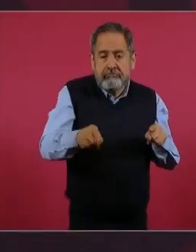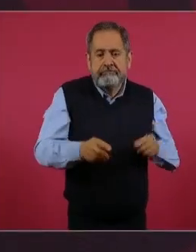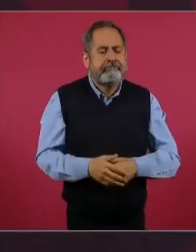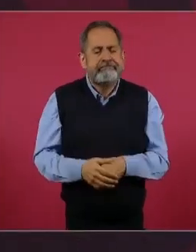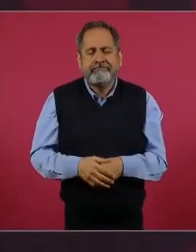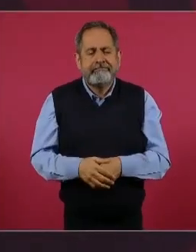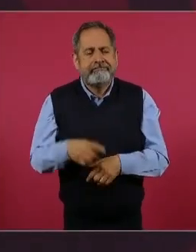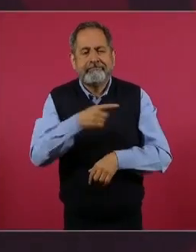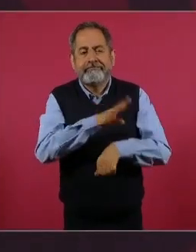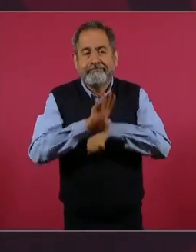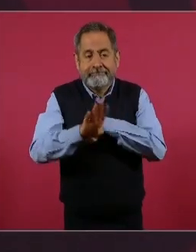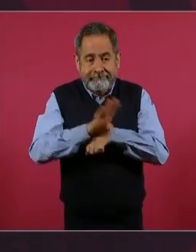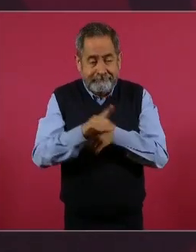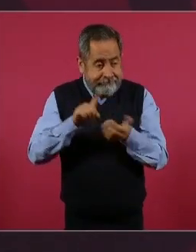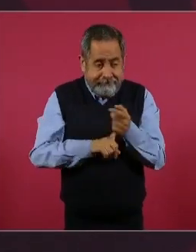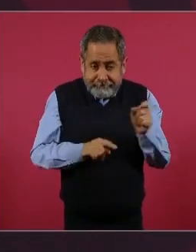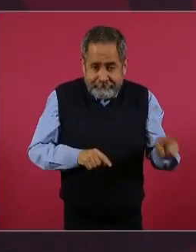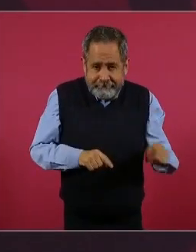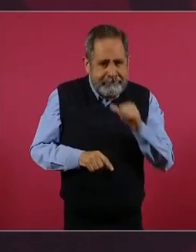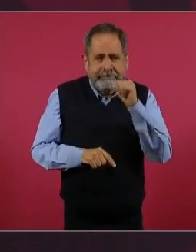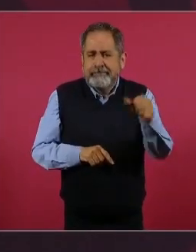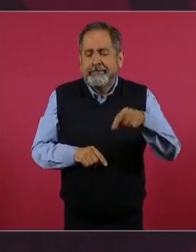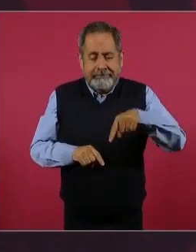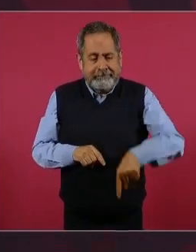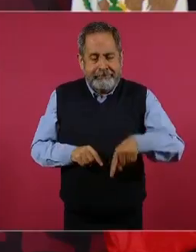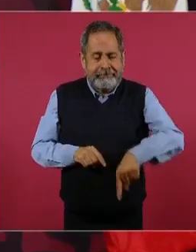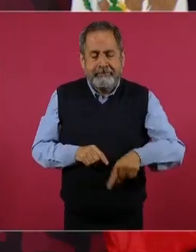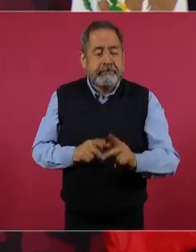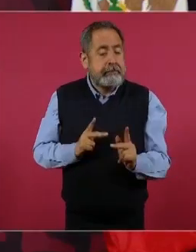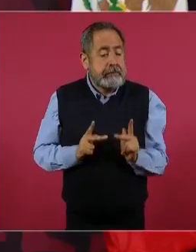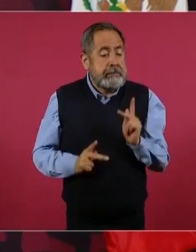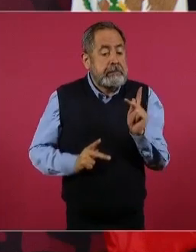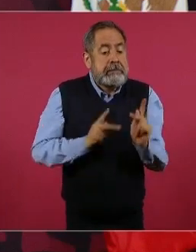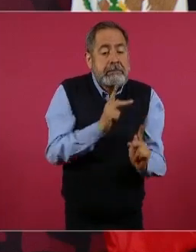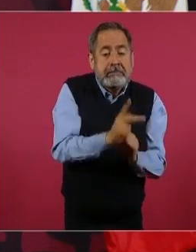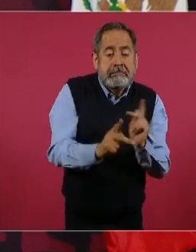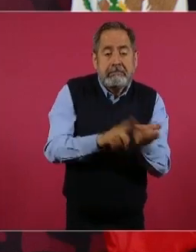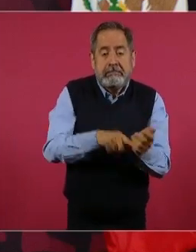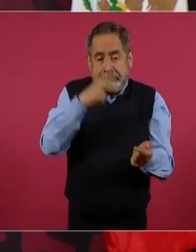empresa brasileña, fue crédito